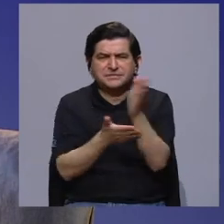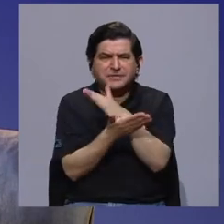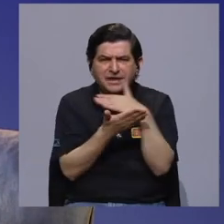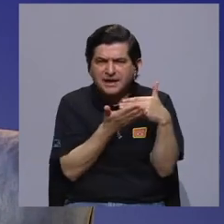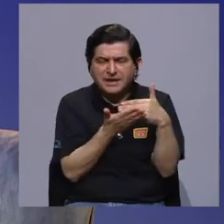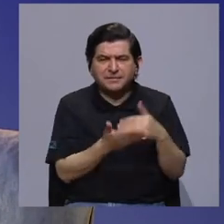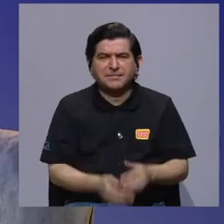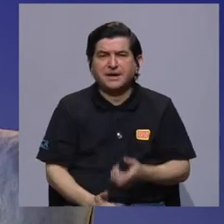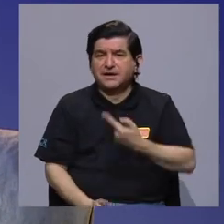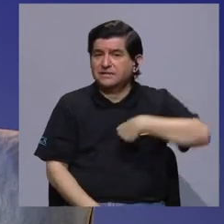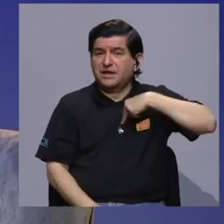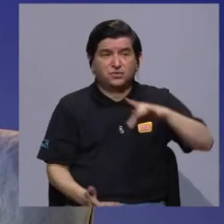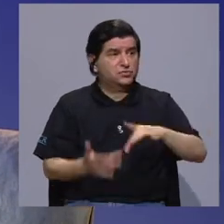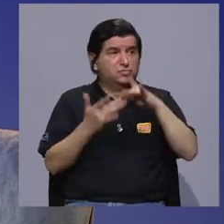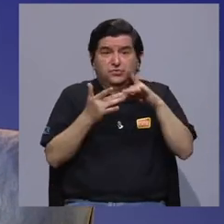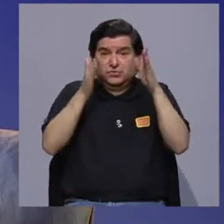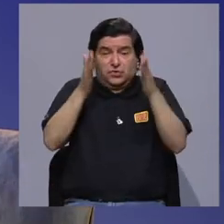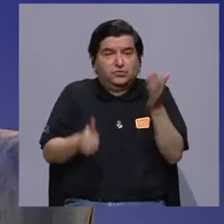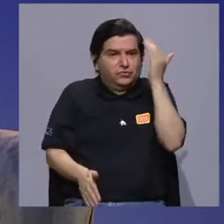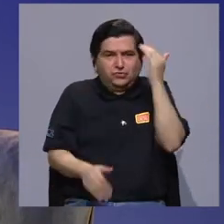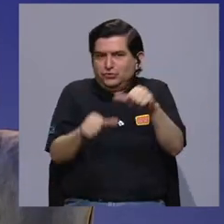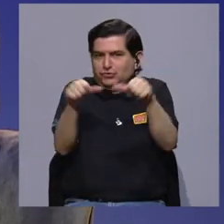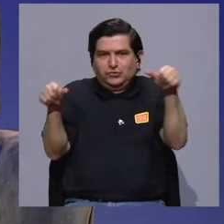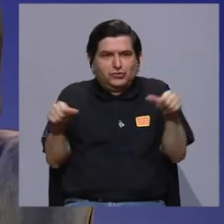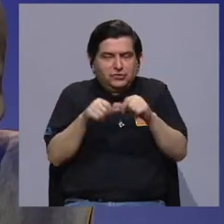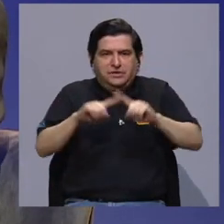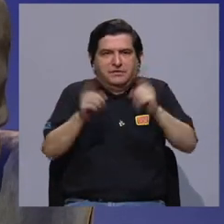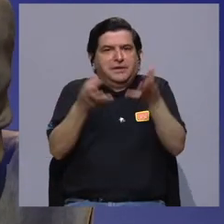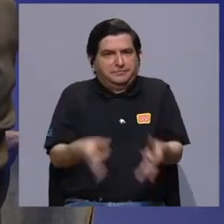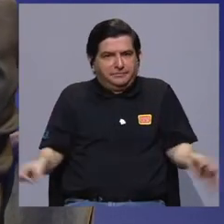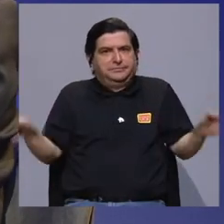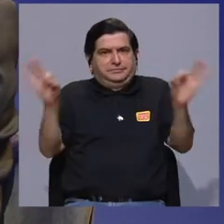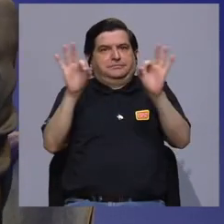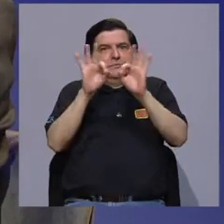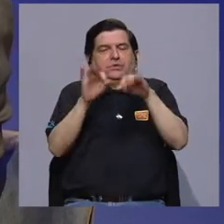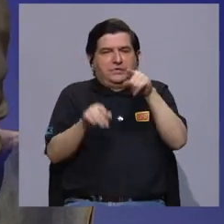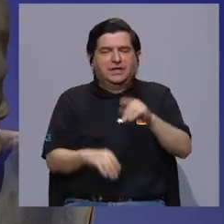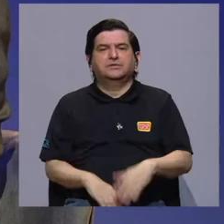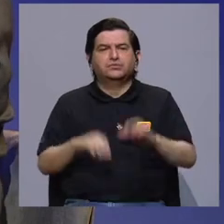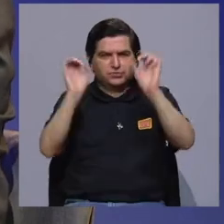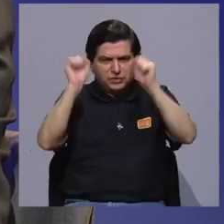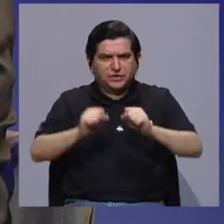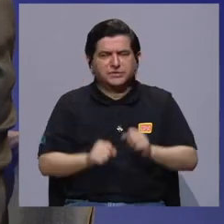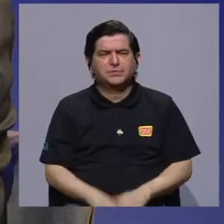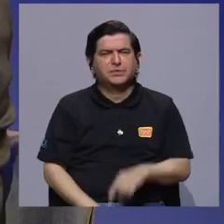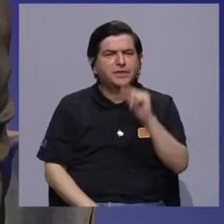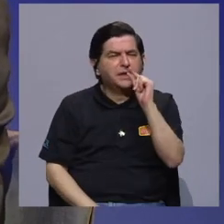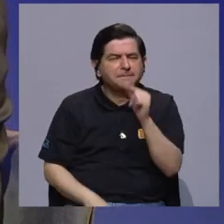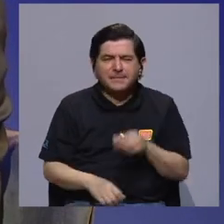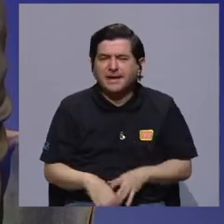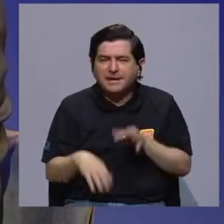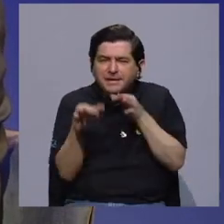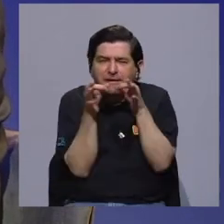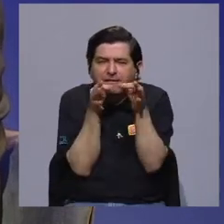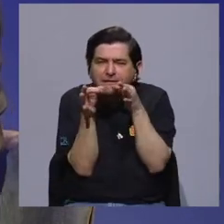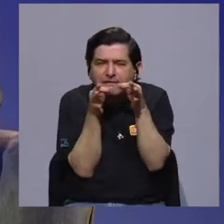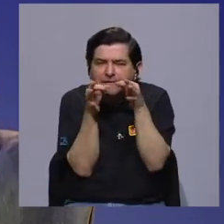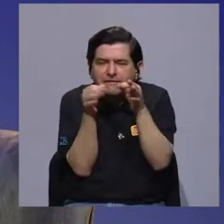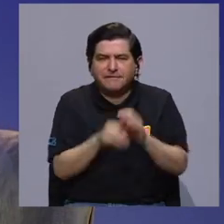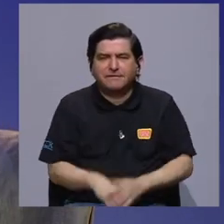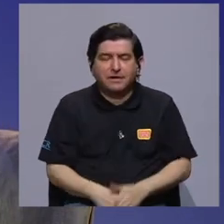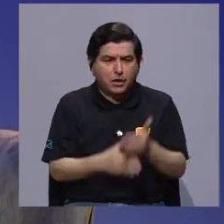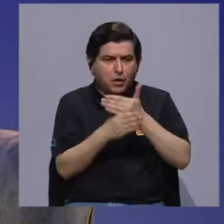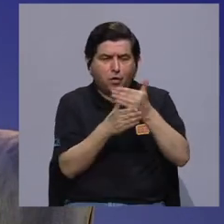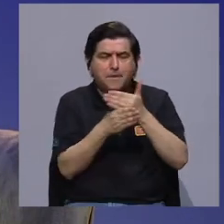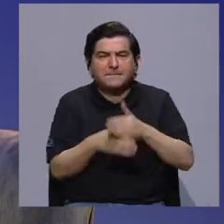de la parte. No somos expertos, no conocemos del área, pero sí es importante que usted nos haga una breve descripción,